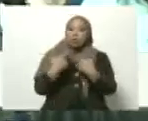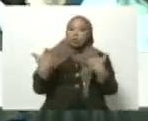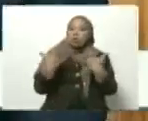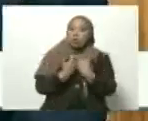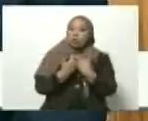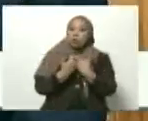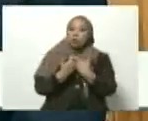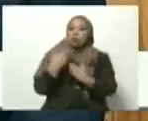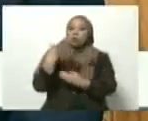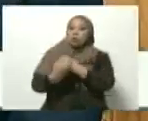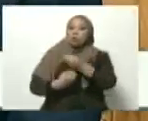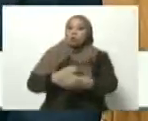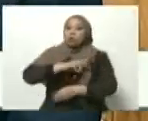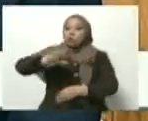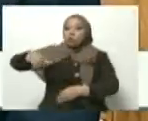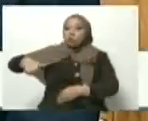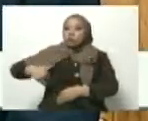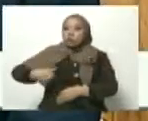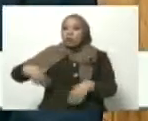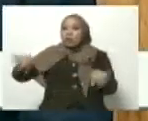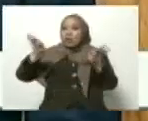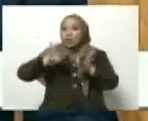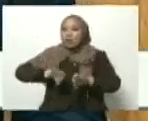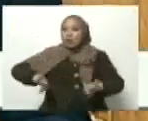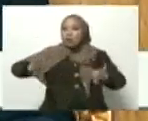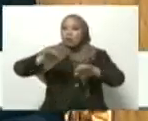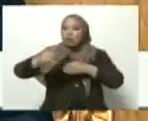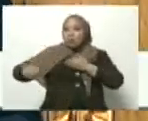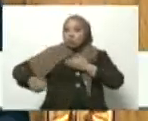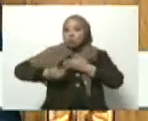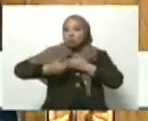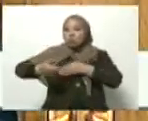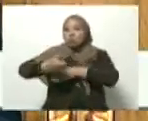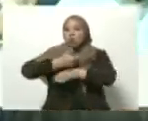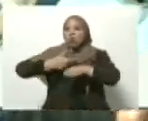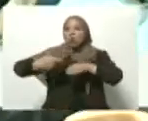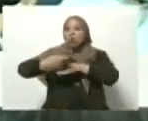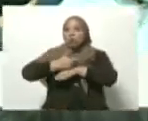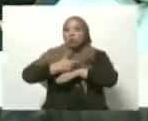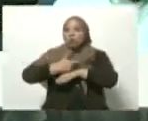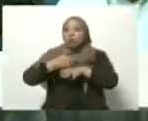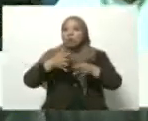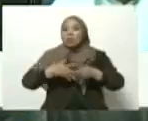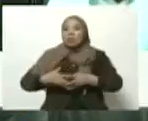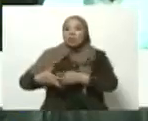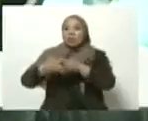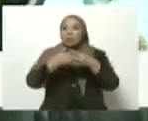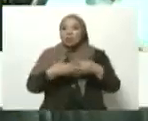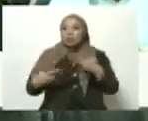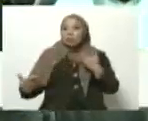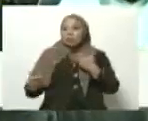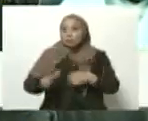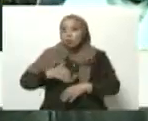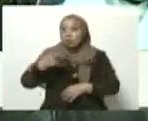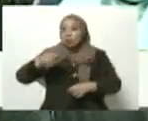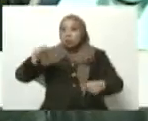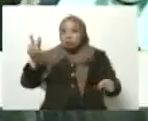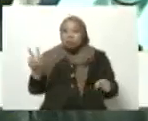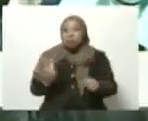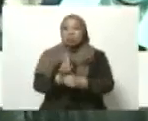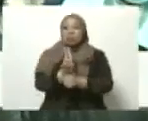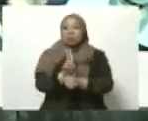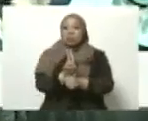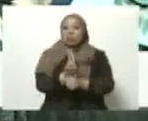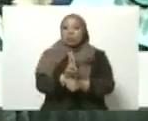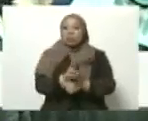agresión. Nosotros no hemos hecho nada contra el gobierno norteamericano. No podemos hablar de guerra. Somos víctimas, por un